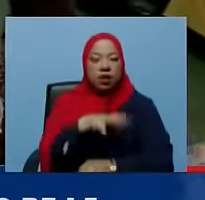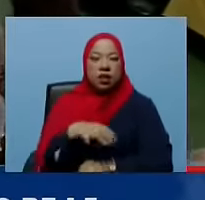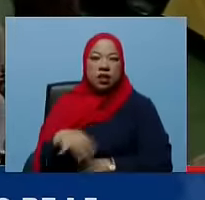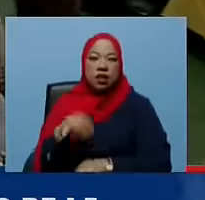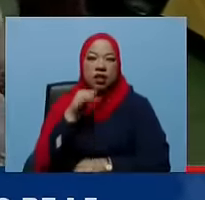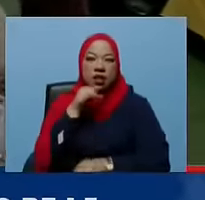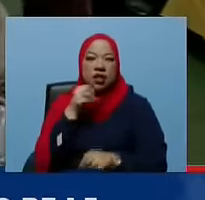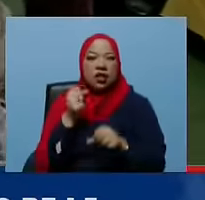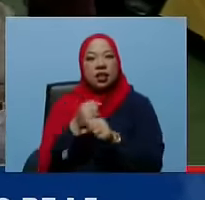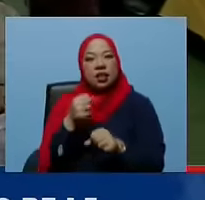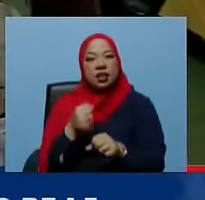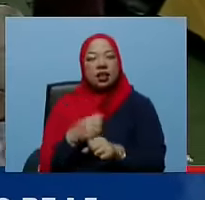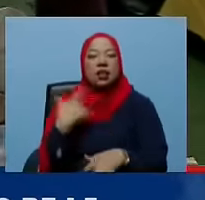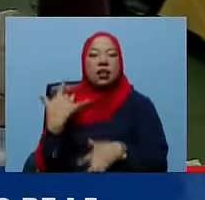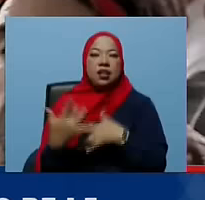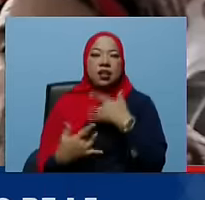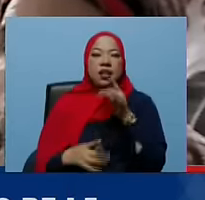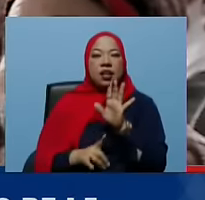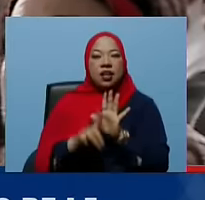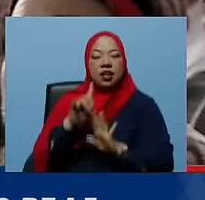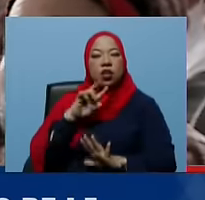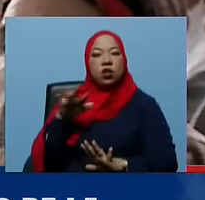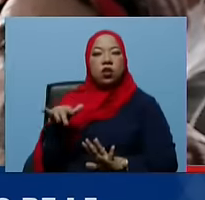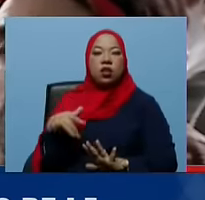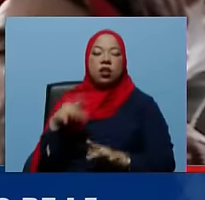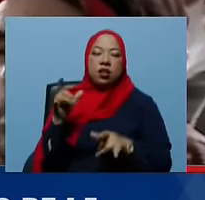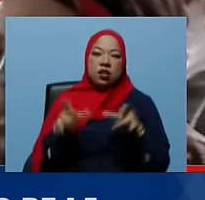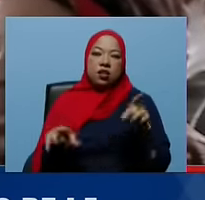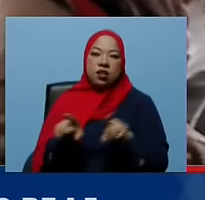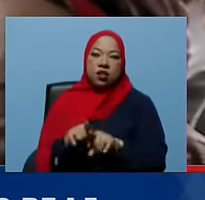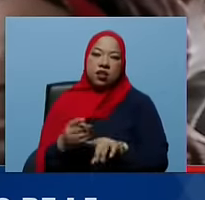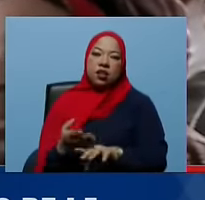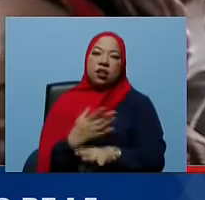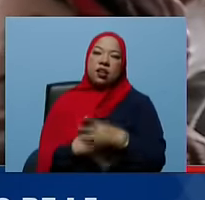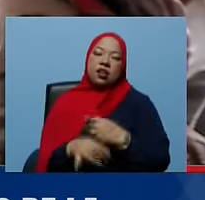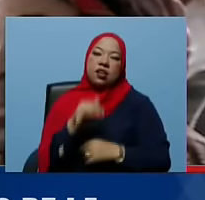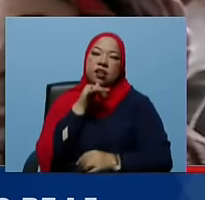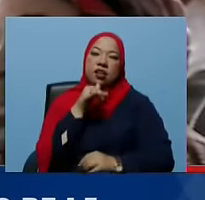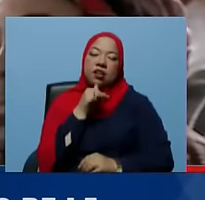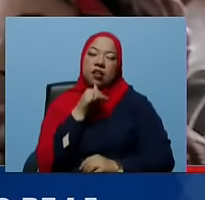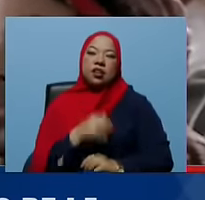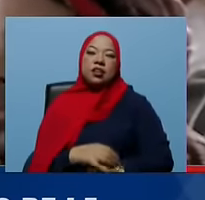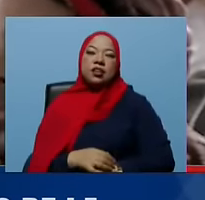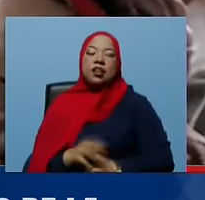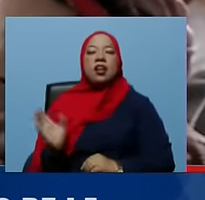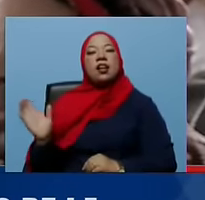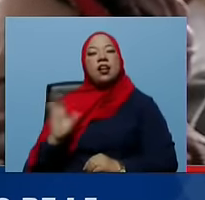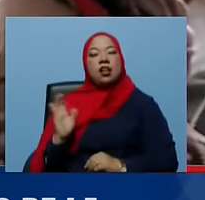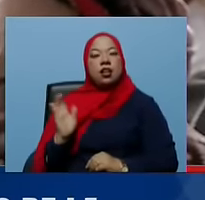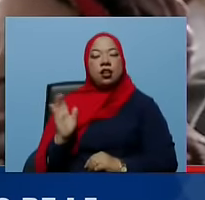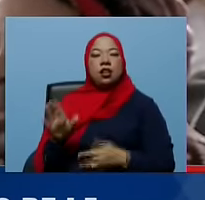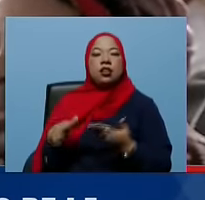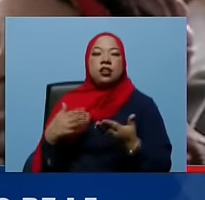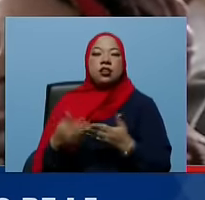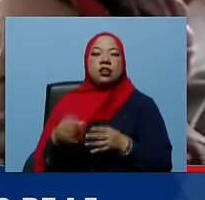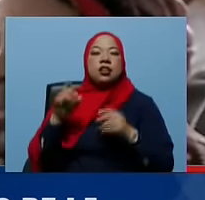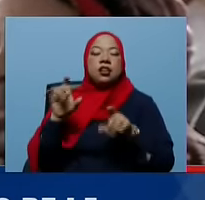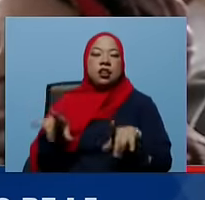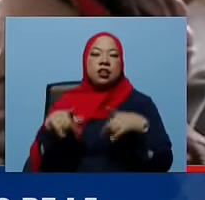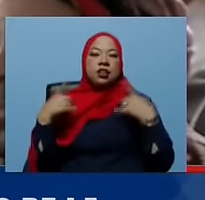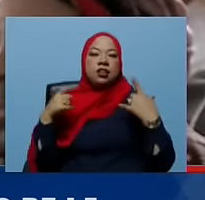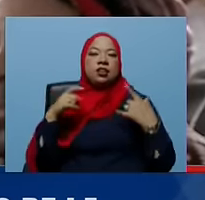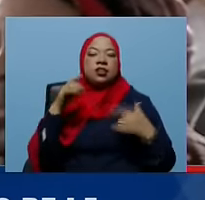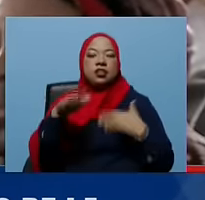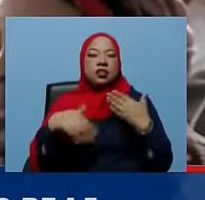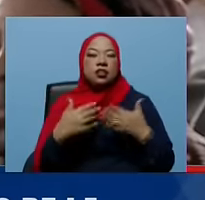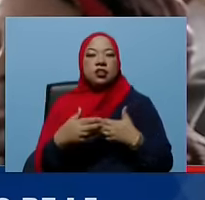en esos 4 estados está en desarrollo, así como ya se hizo en las ediciones anteriores, desde Caracas, Miranda, La Guaira,